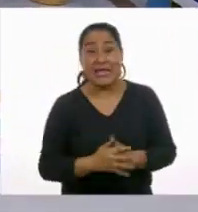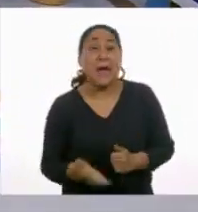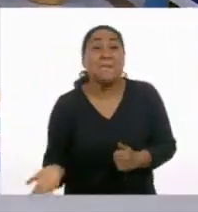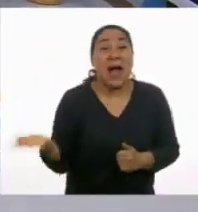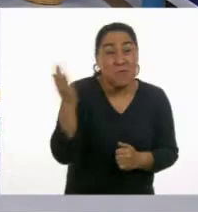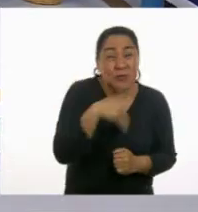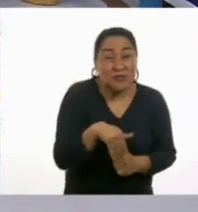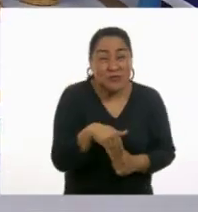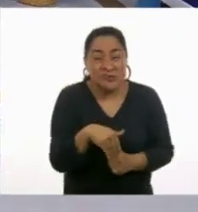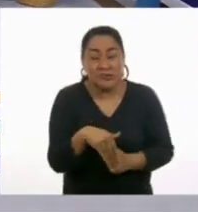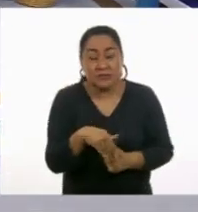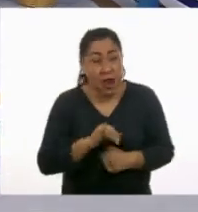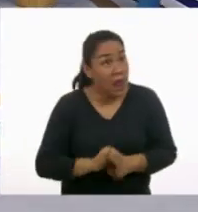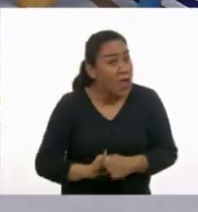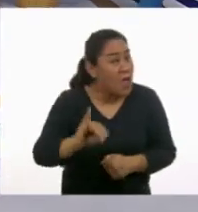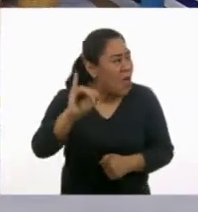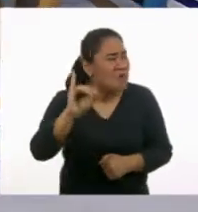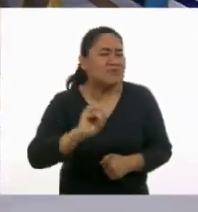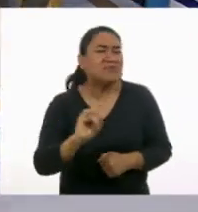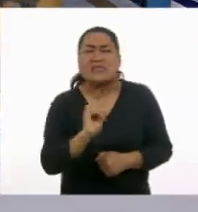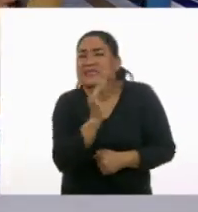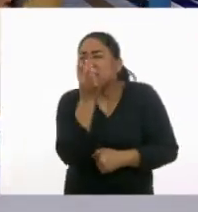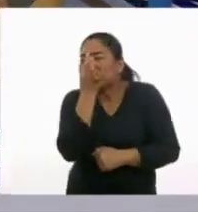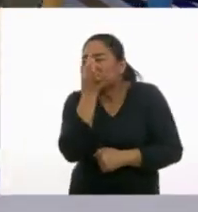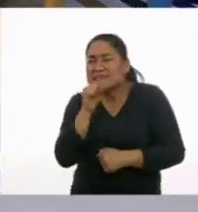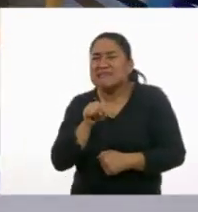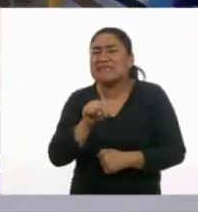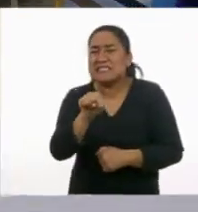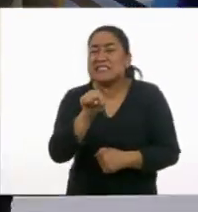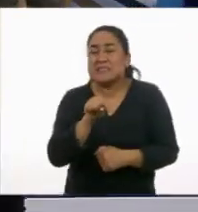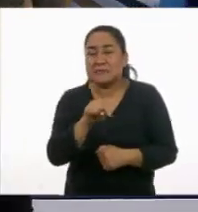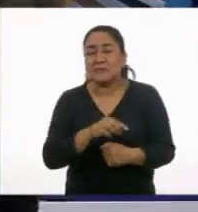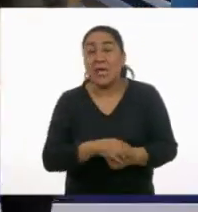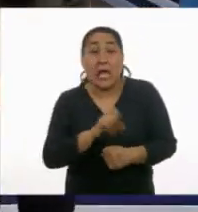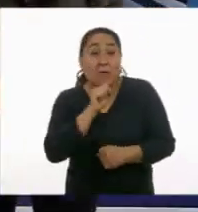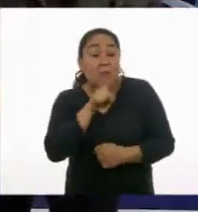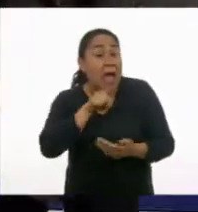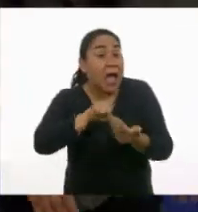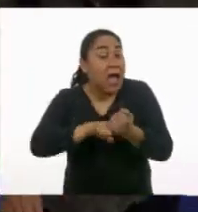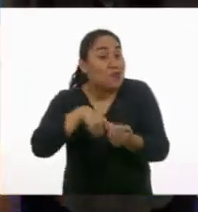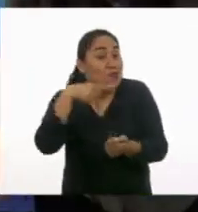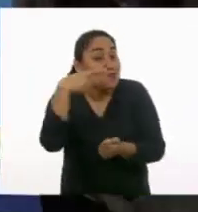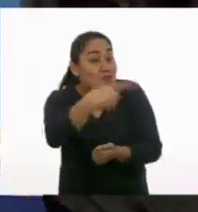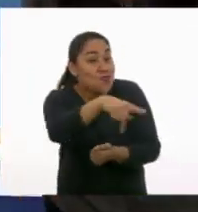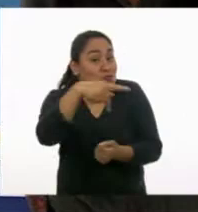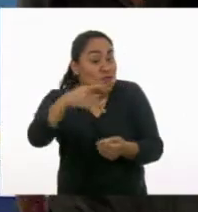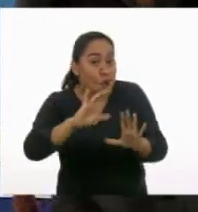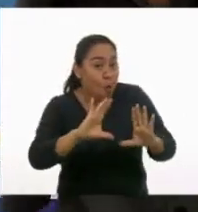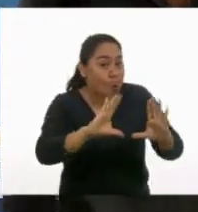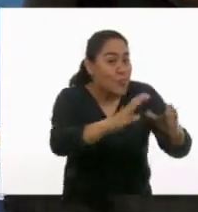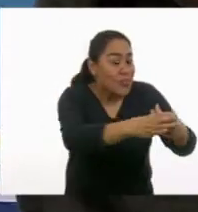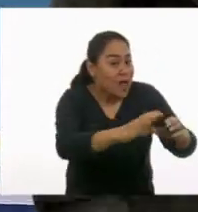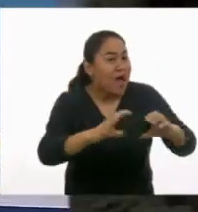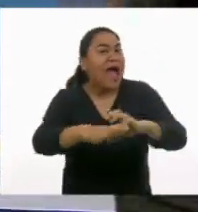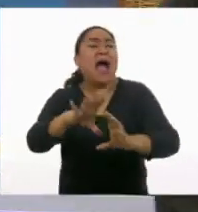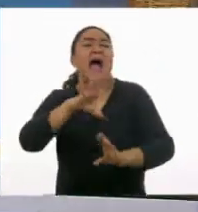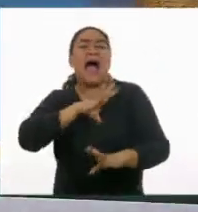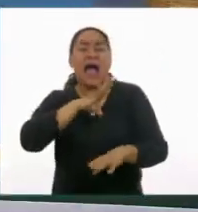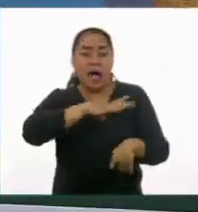Vamos. No, está más cerca de lo que crees. Está en tu propia comunidad.